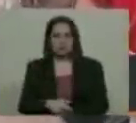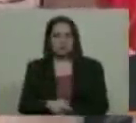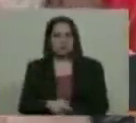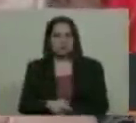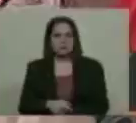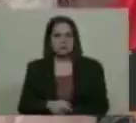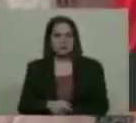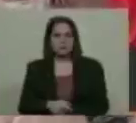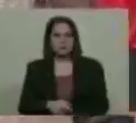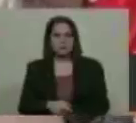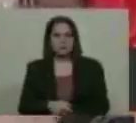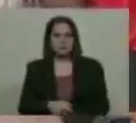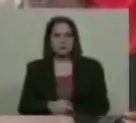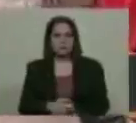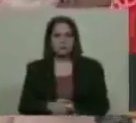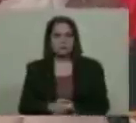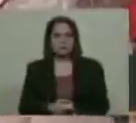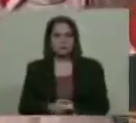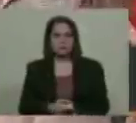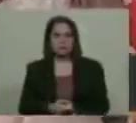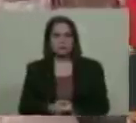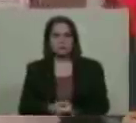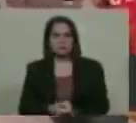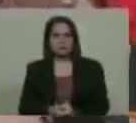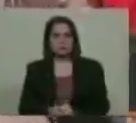Aquí está la hija de Germán Escarrá.